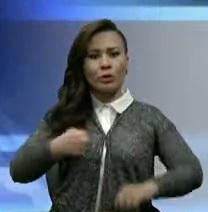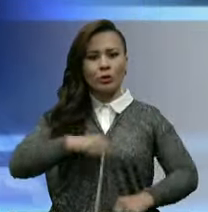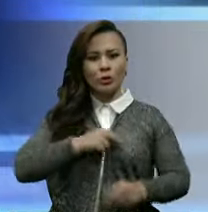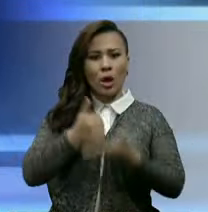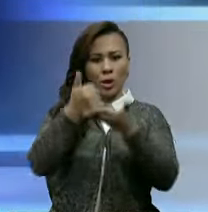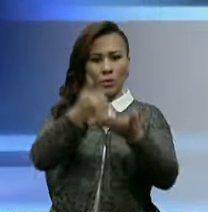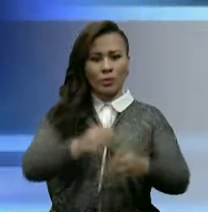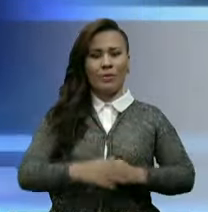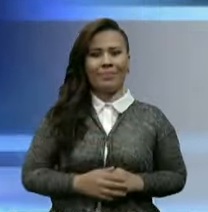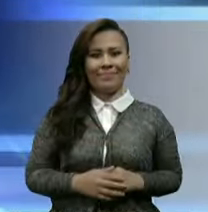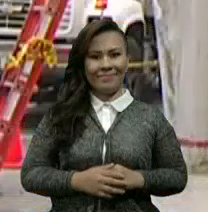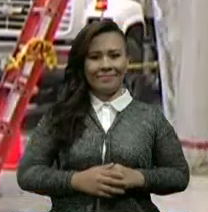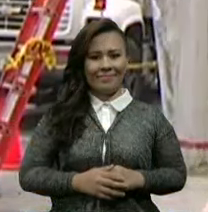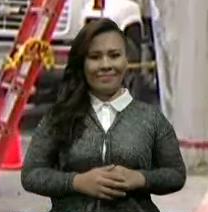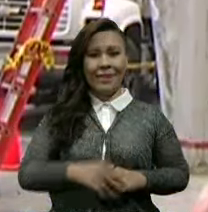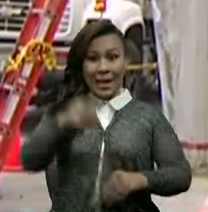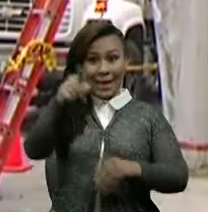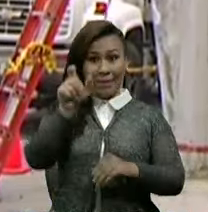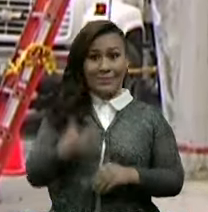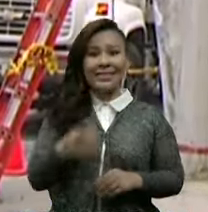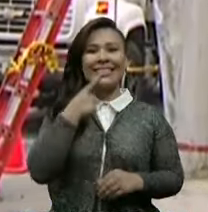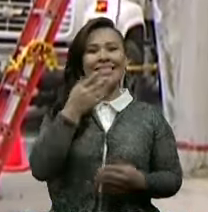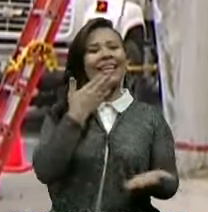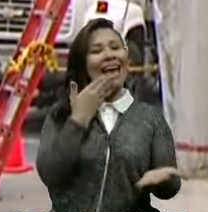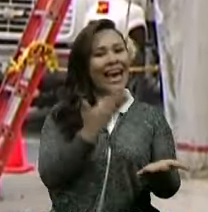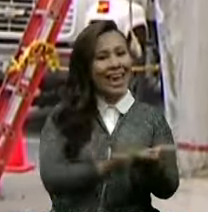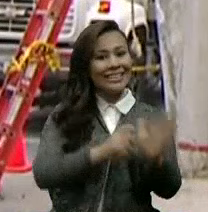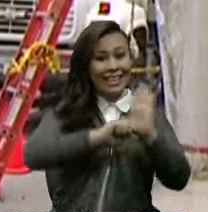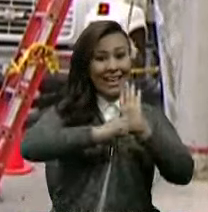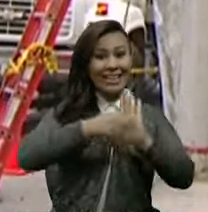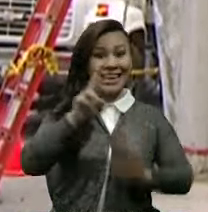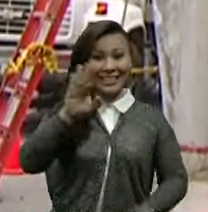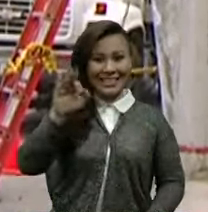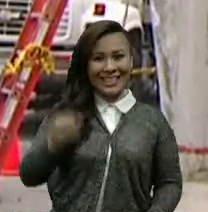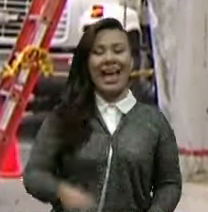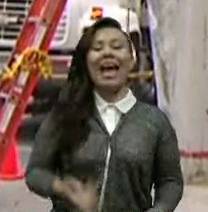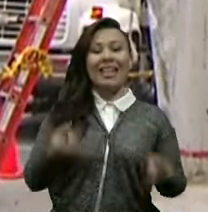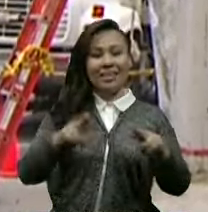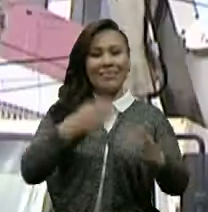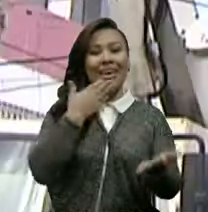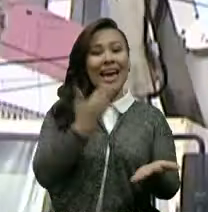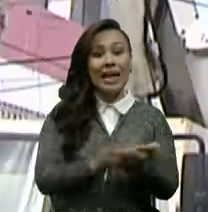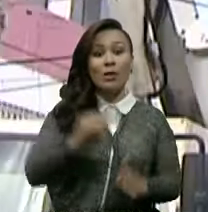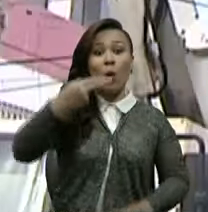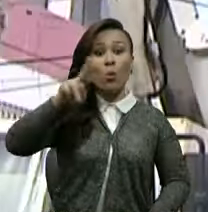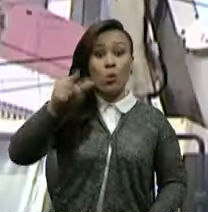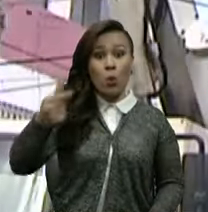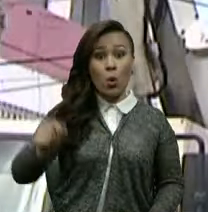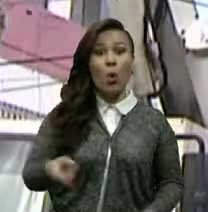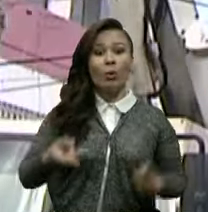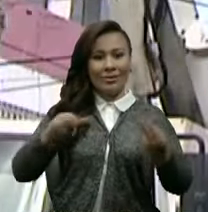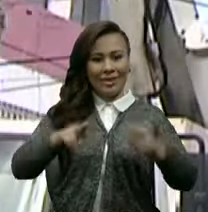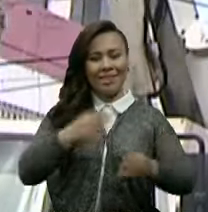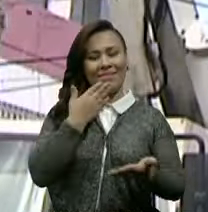@RTS_la noticia. Yo le agradezco a RTS y a don señor Gavilanes y a usted. Informó Julio César Saona.